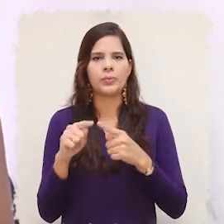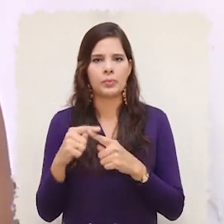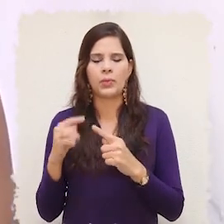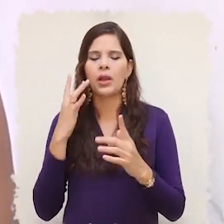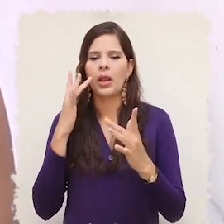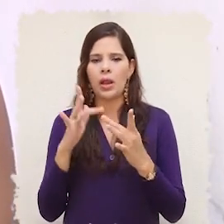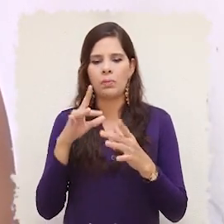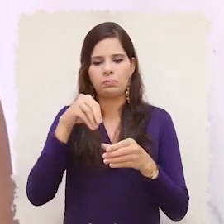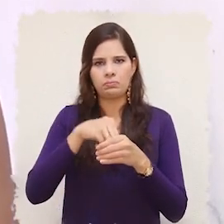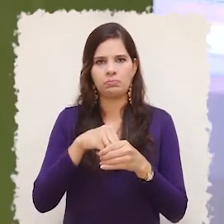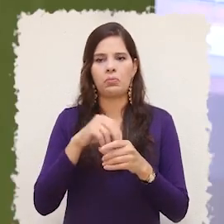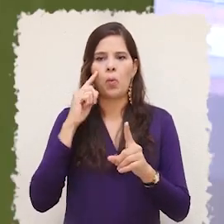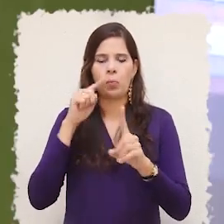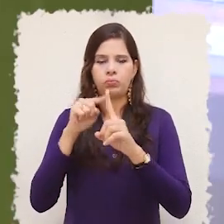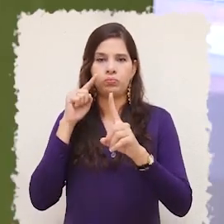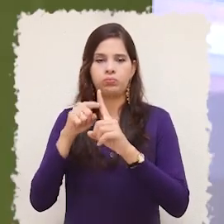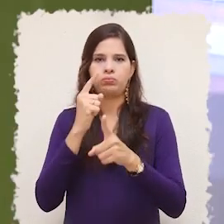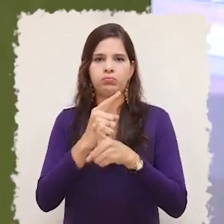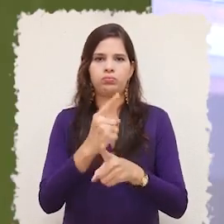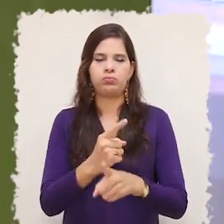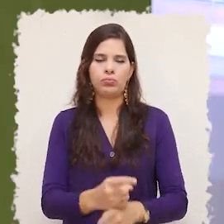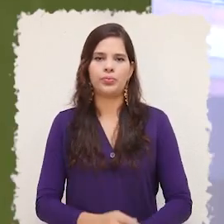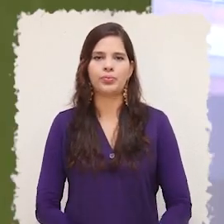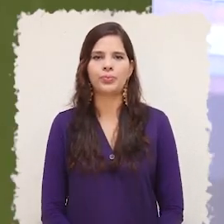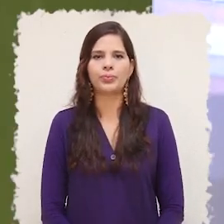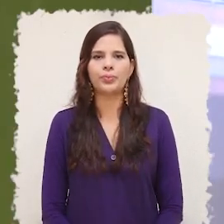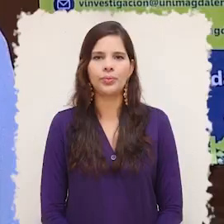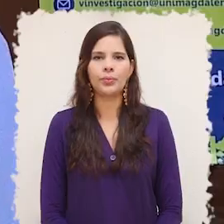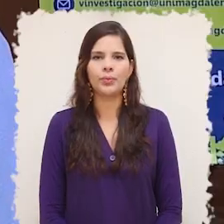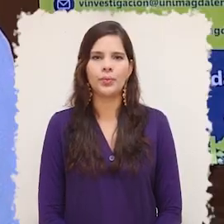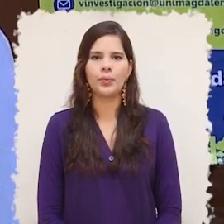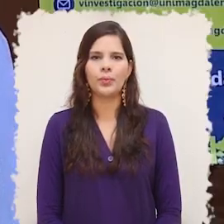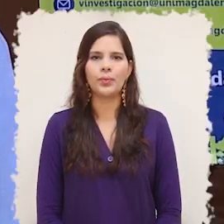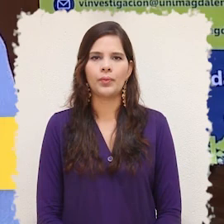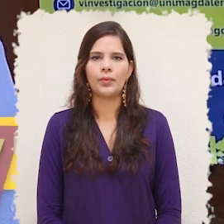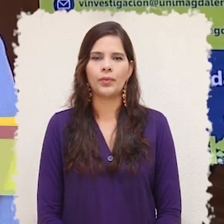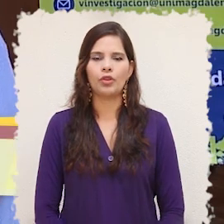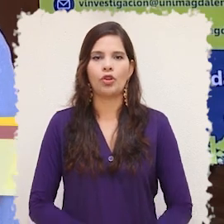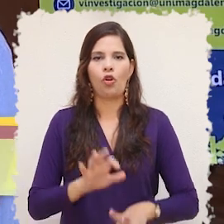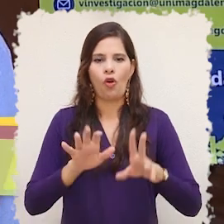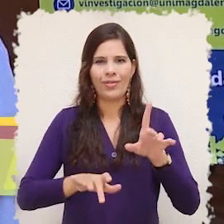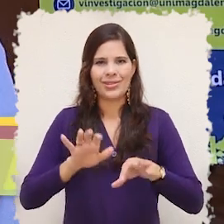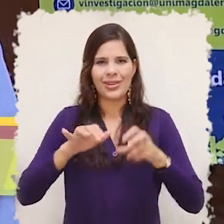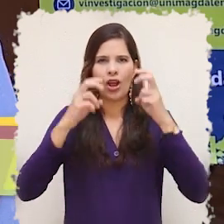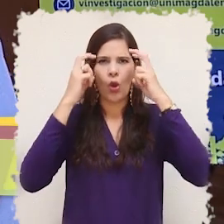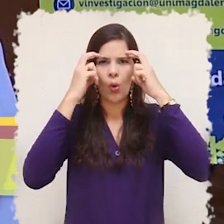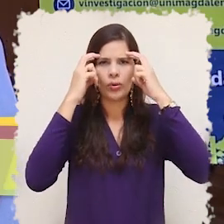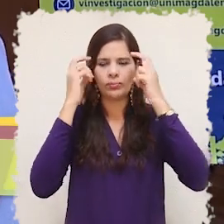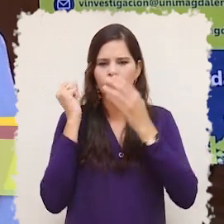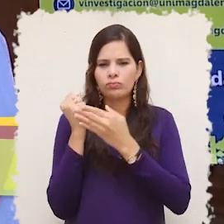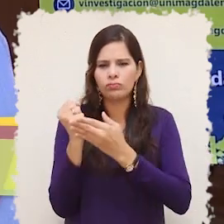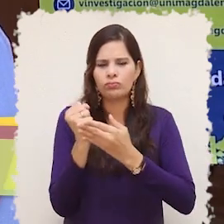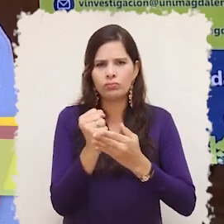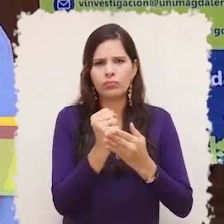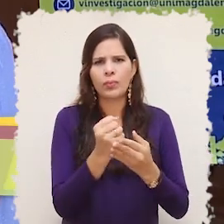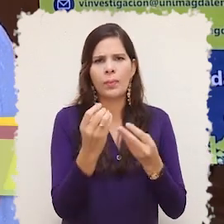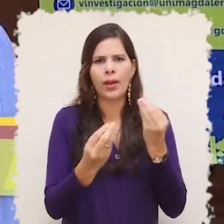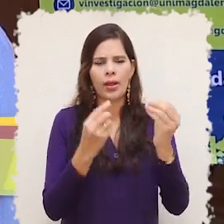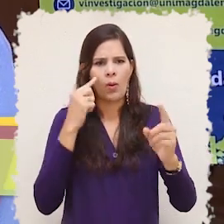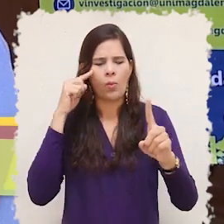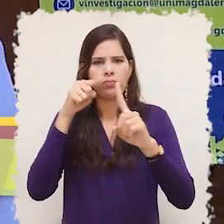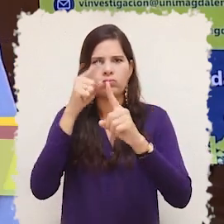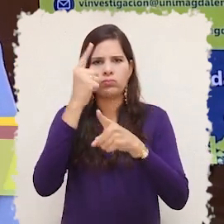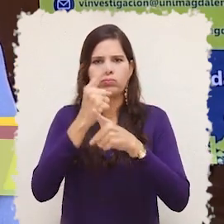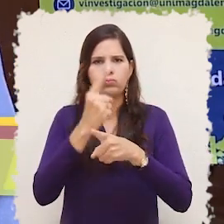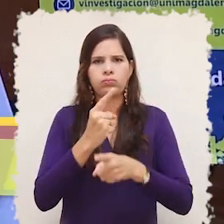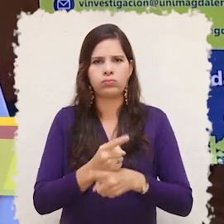emprendimiento hacen parte de los logros a destacar dentro de este ejercicio. Desde la Oficina de Gestión del Conocimiento pues se contribuyó al